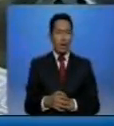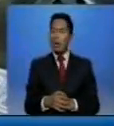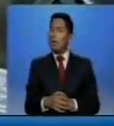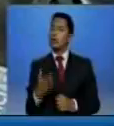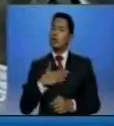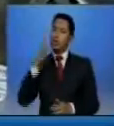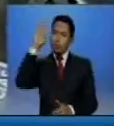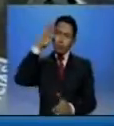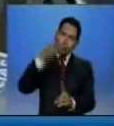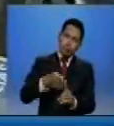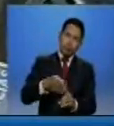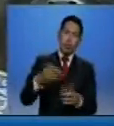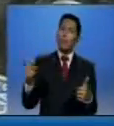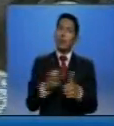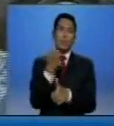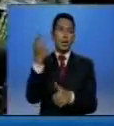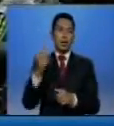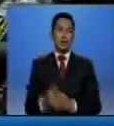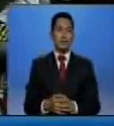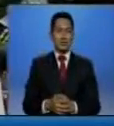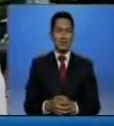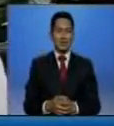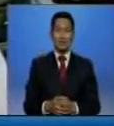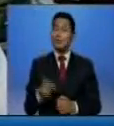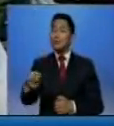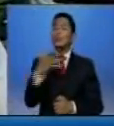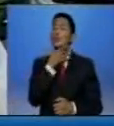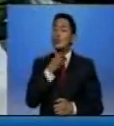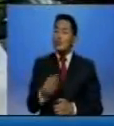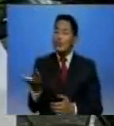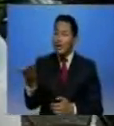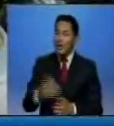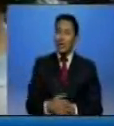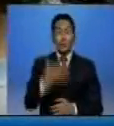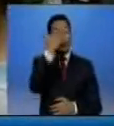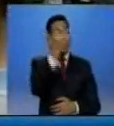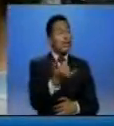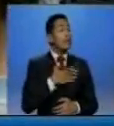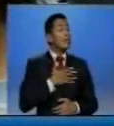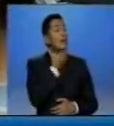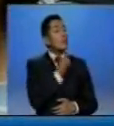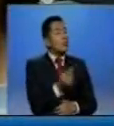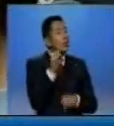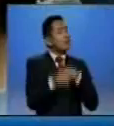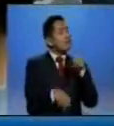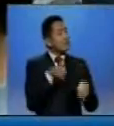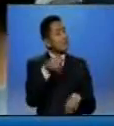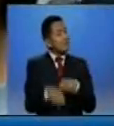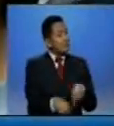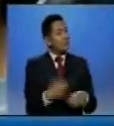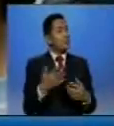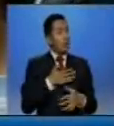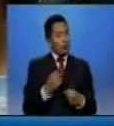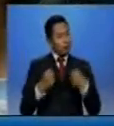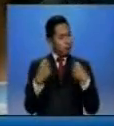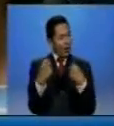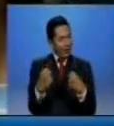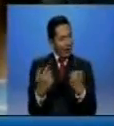llegar entre los primeros. ¿Por qué te gustan estas actividades? Porque me gusta, porque ahí me hago